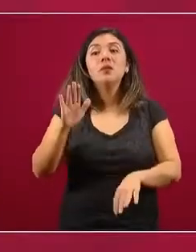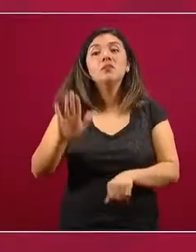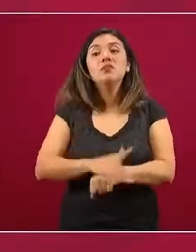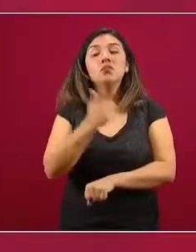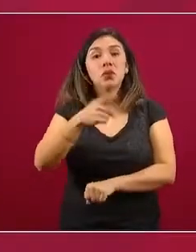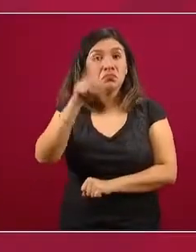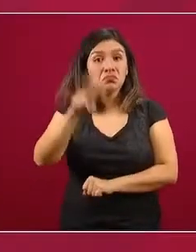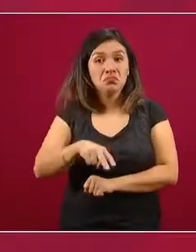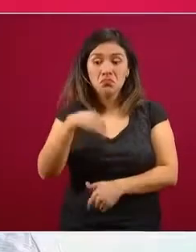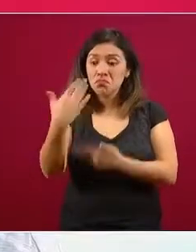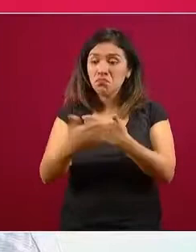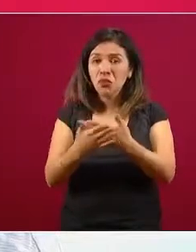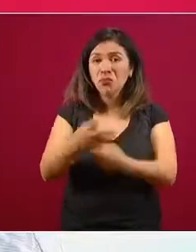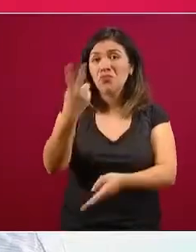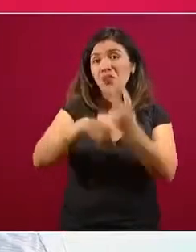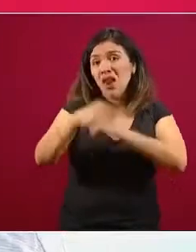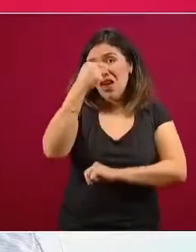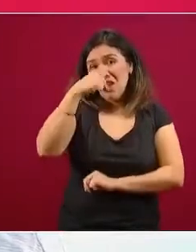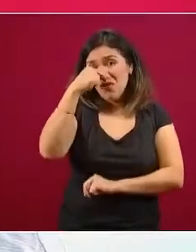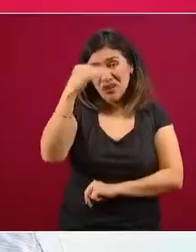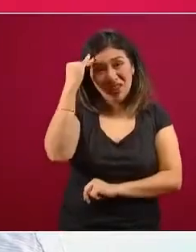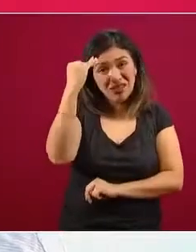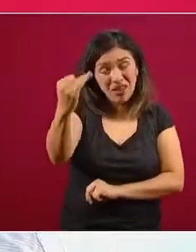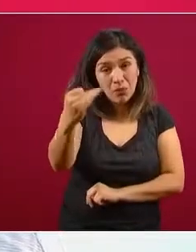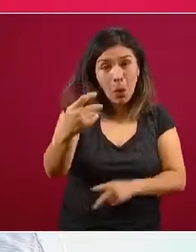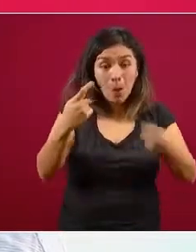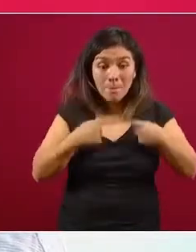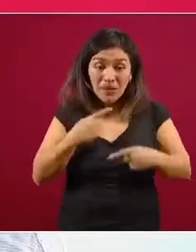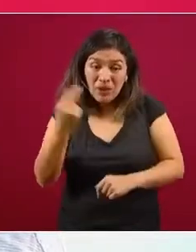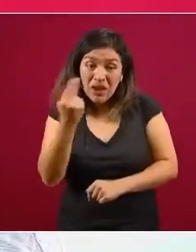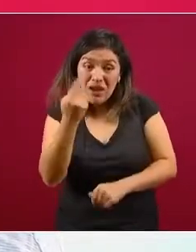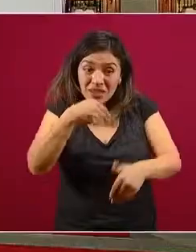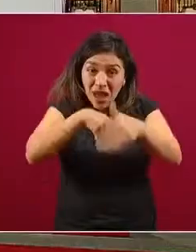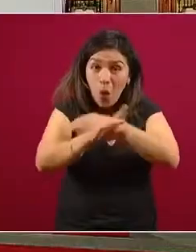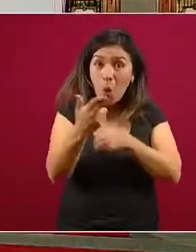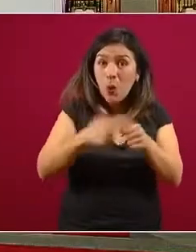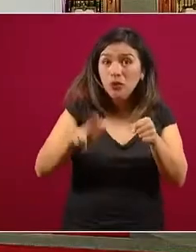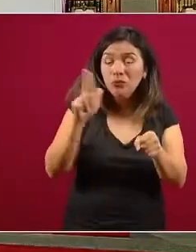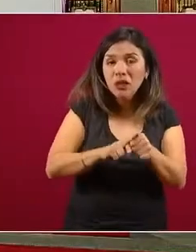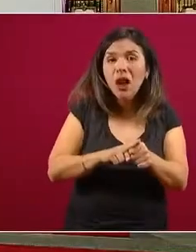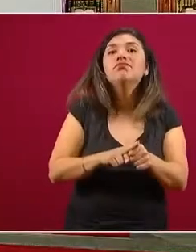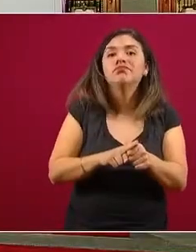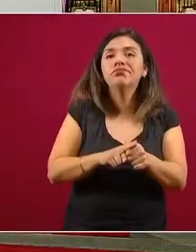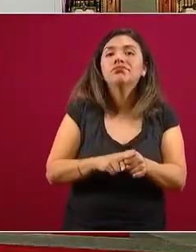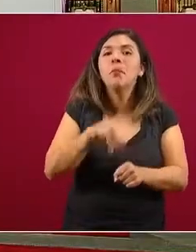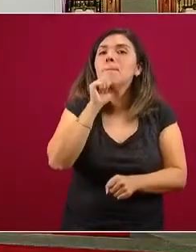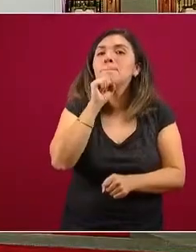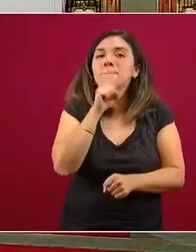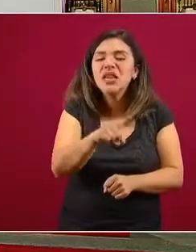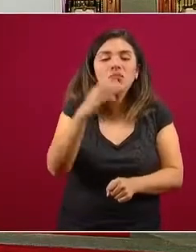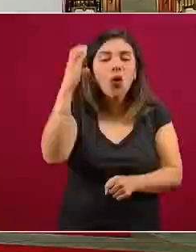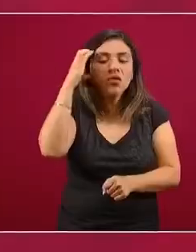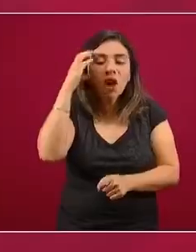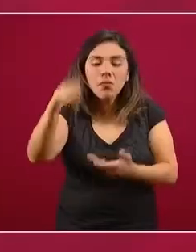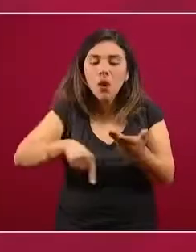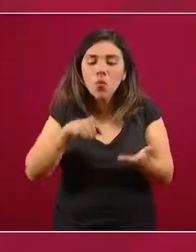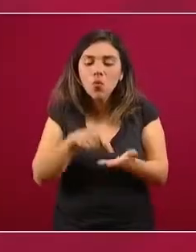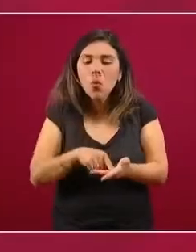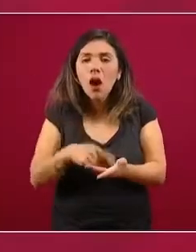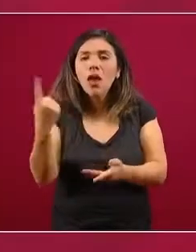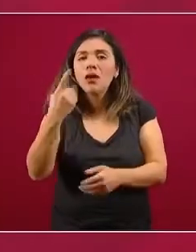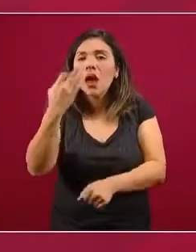irremediablemente vamos a tener la epidemia de influenza y las personas que requieren hospitalización van a ocupar las mismas camas que